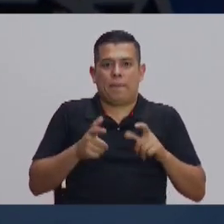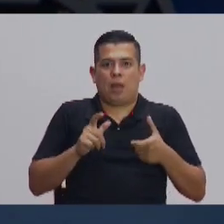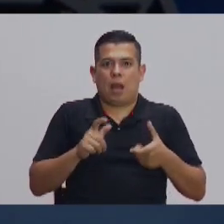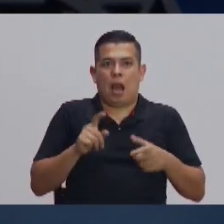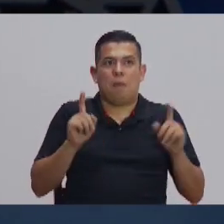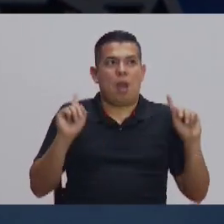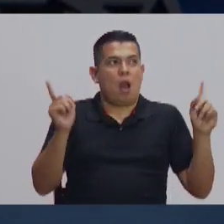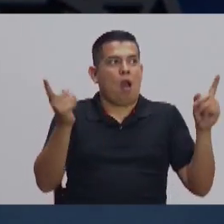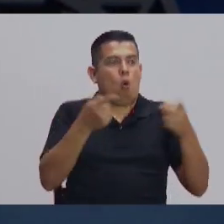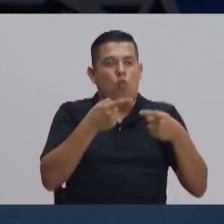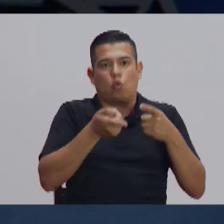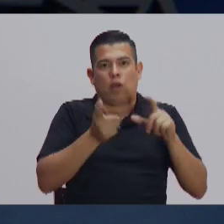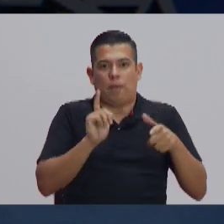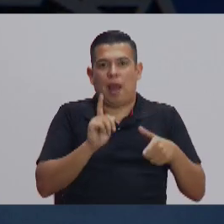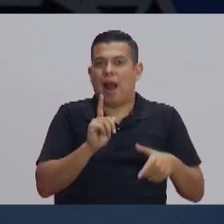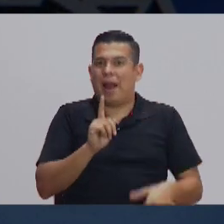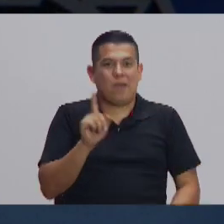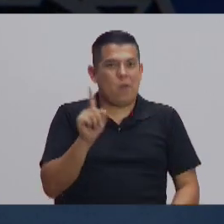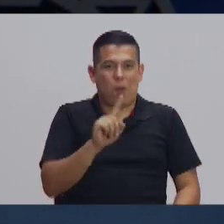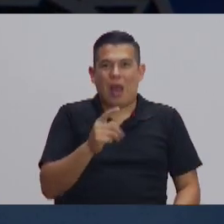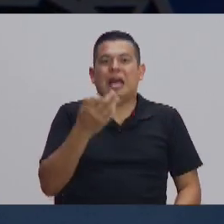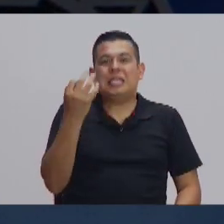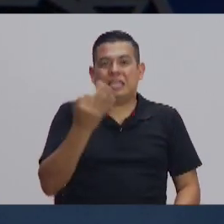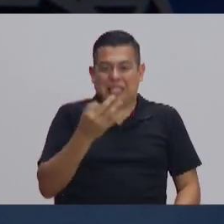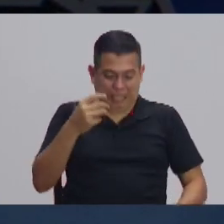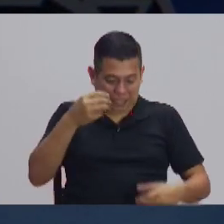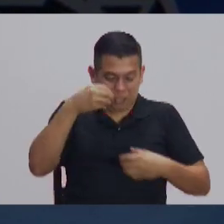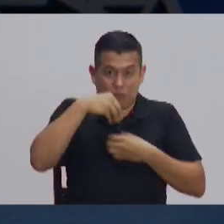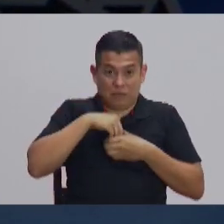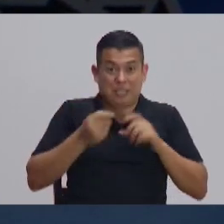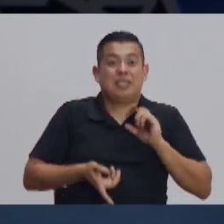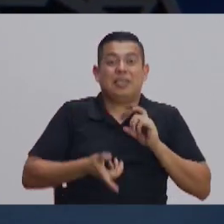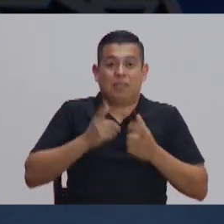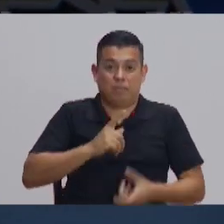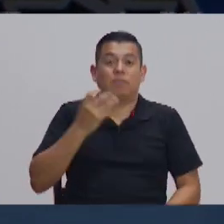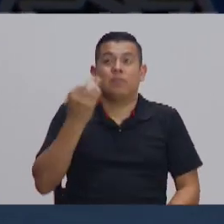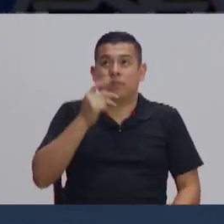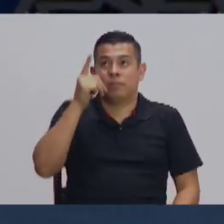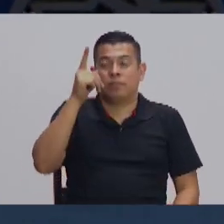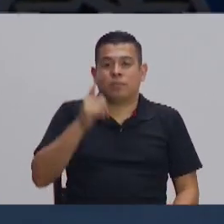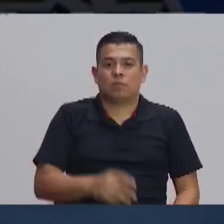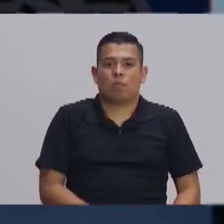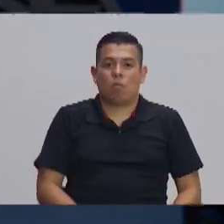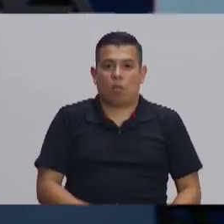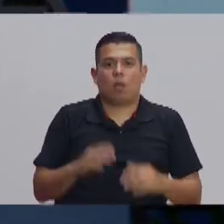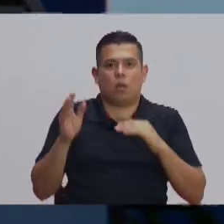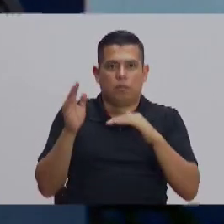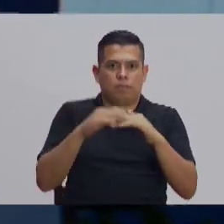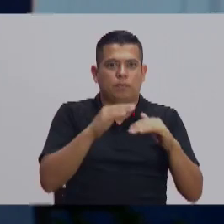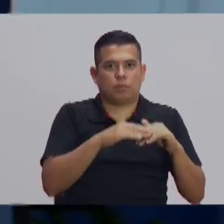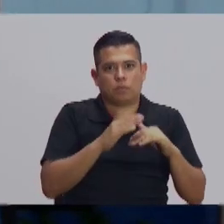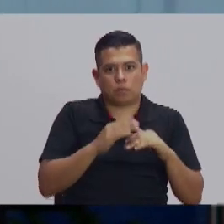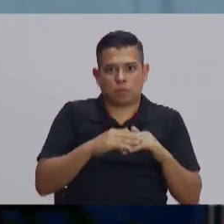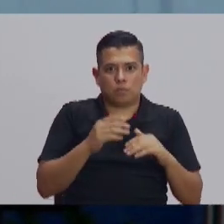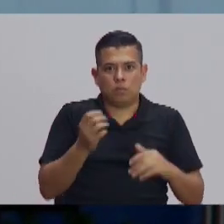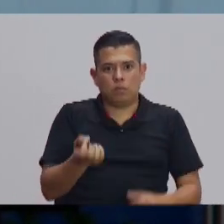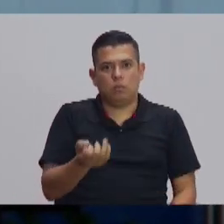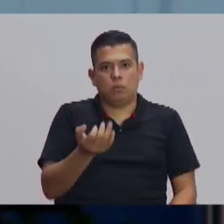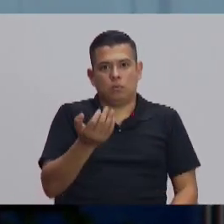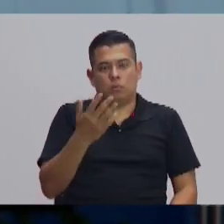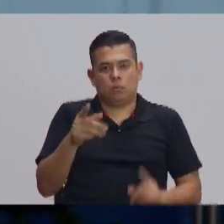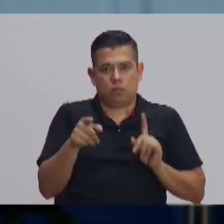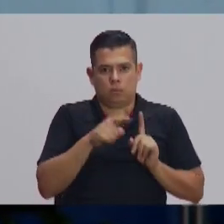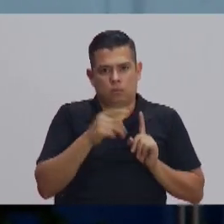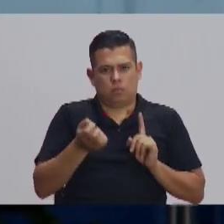todo por fuera cuando dios necesita cambiarnos por dentro y este mensaje quizás no es para nuevos pero